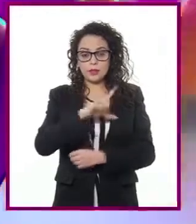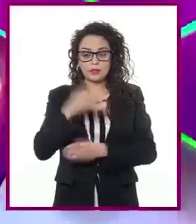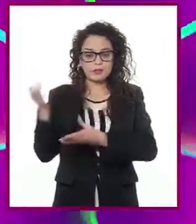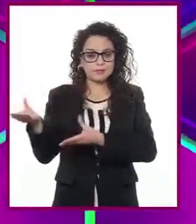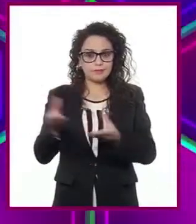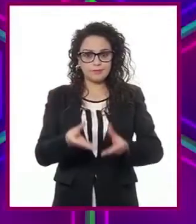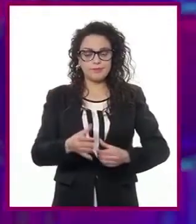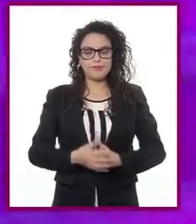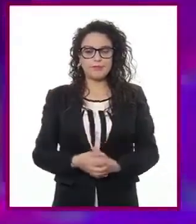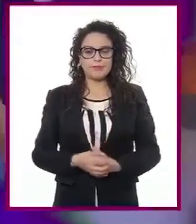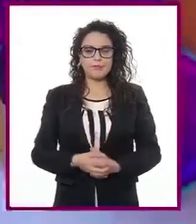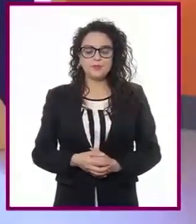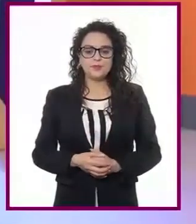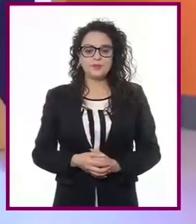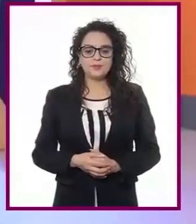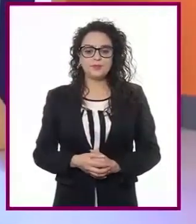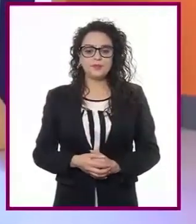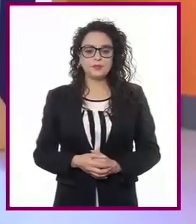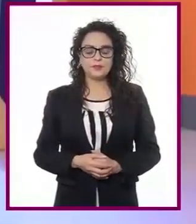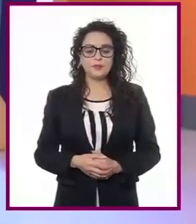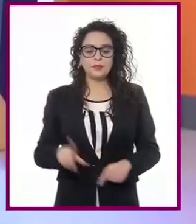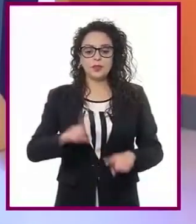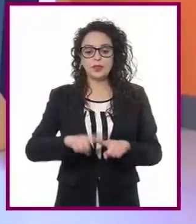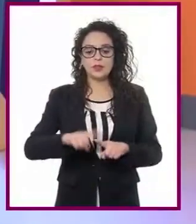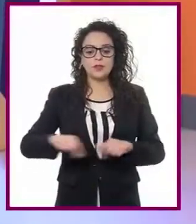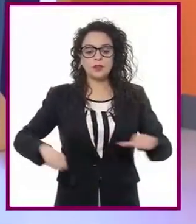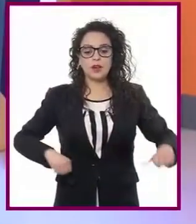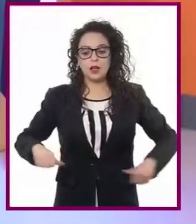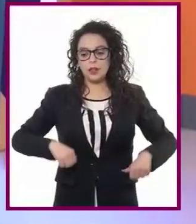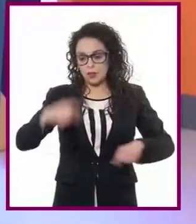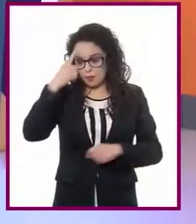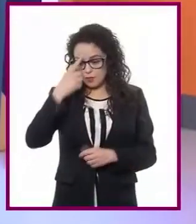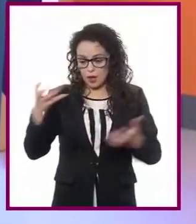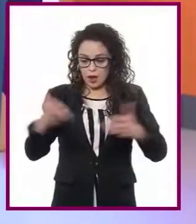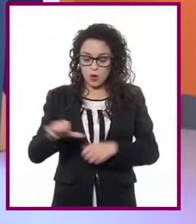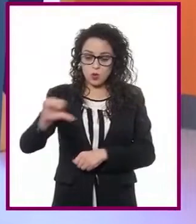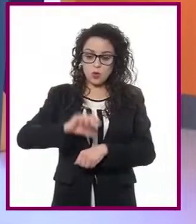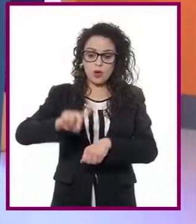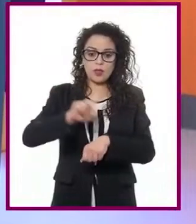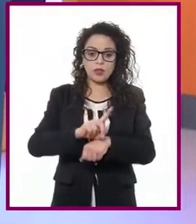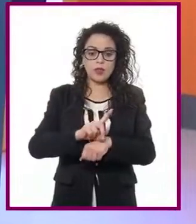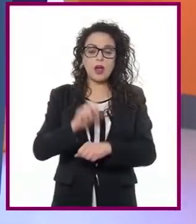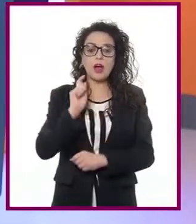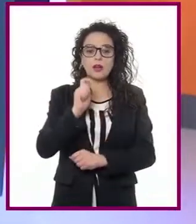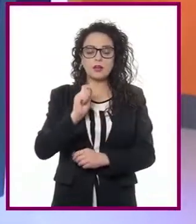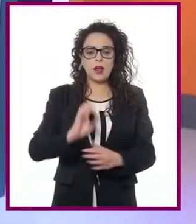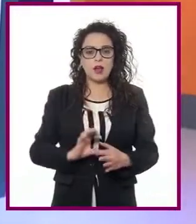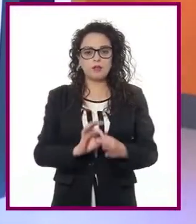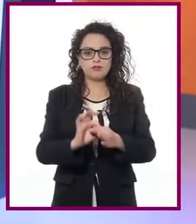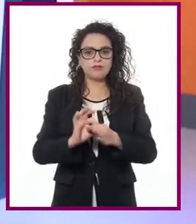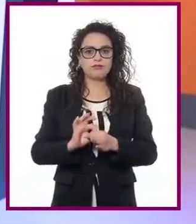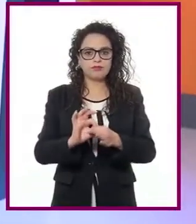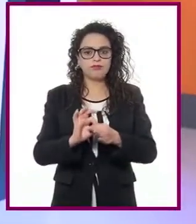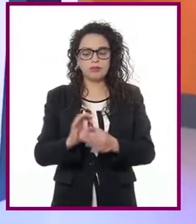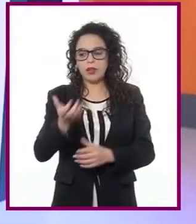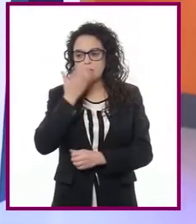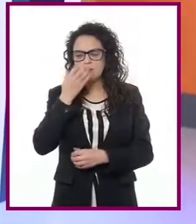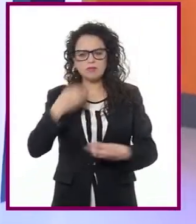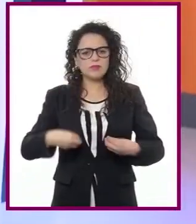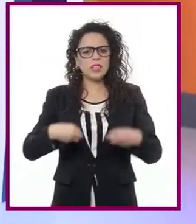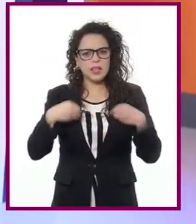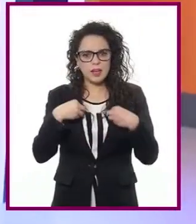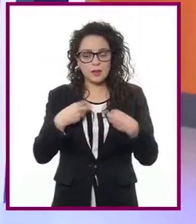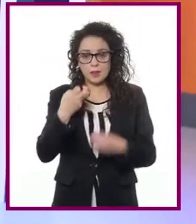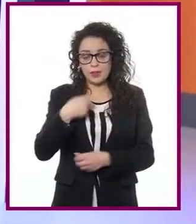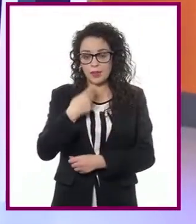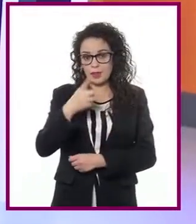regleta. Las actividades a realizar el día de hoy están en estrecha relación con la vida cotidiana, así que les